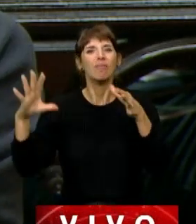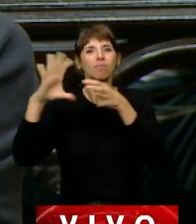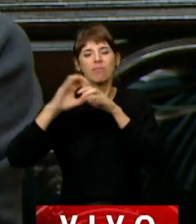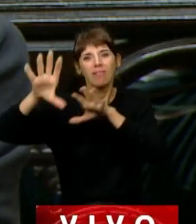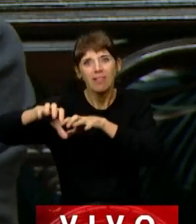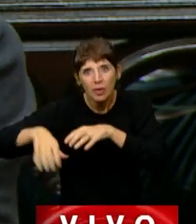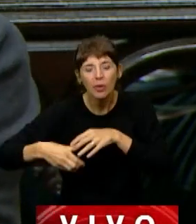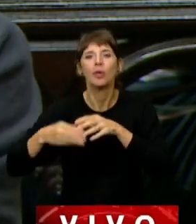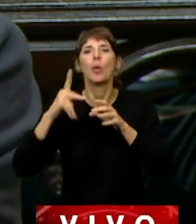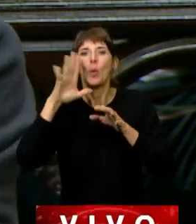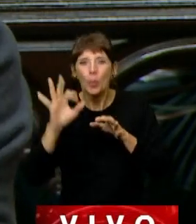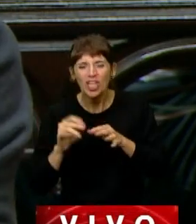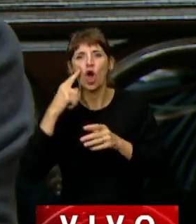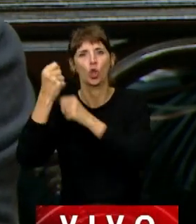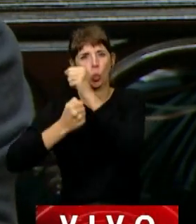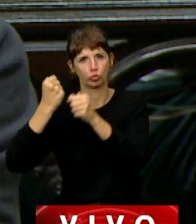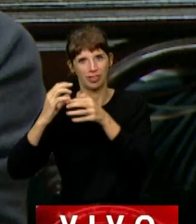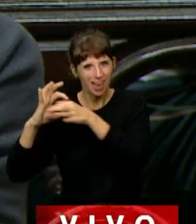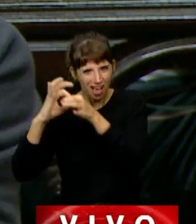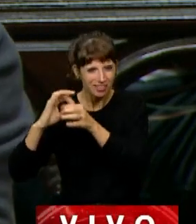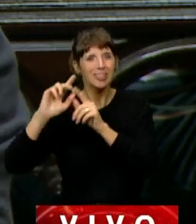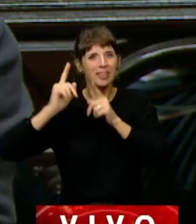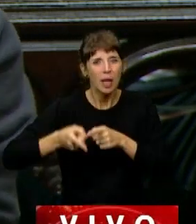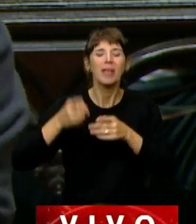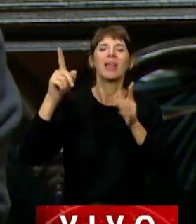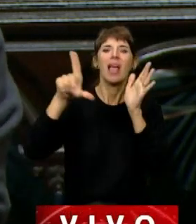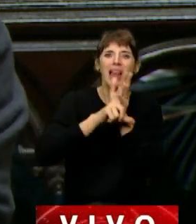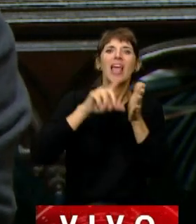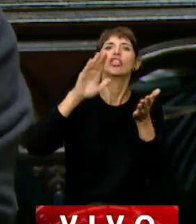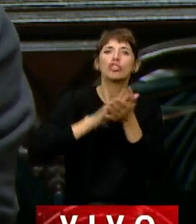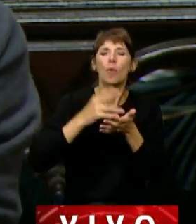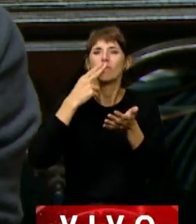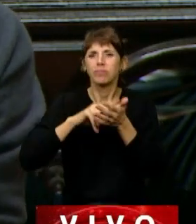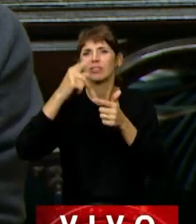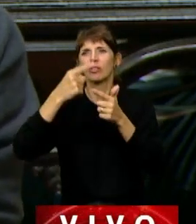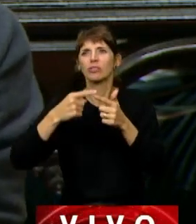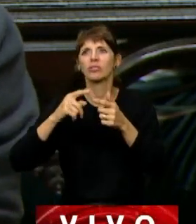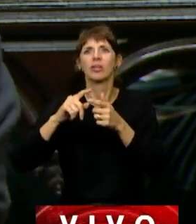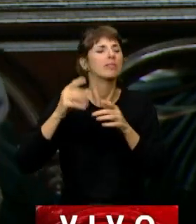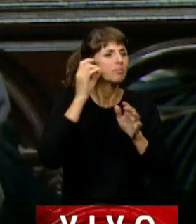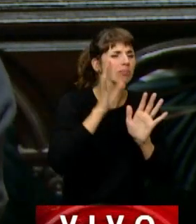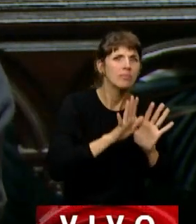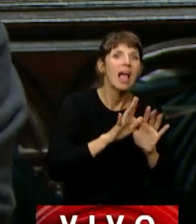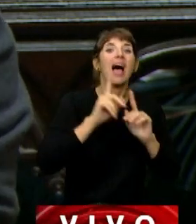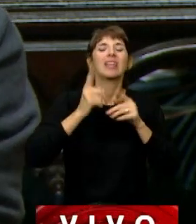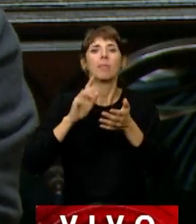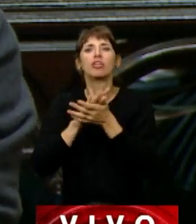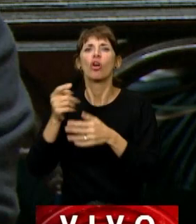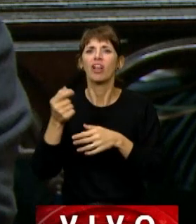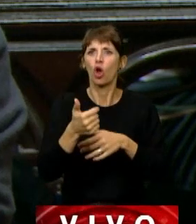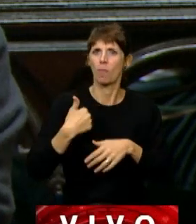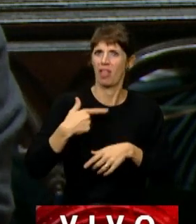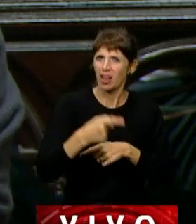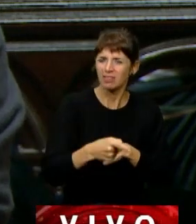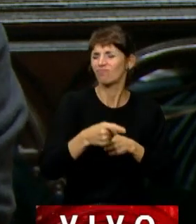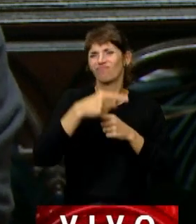Agro-Bioindustrial, tenemos que discutir la Ley de Electromovilidad, tenemos que discutir tantas cosas en la Argentina, perdón, el compra argentino que ha quedado